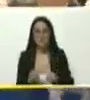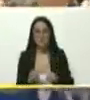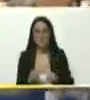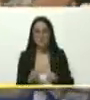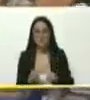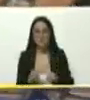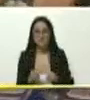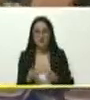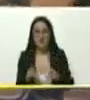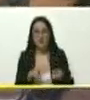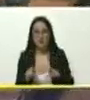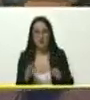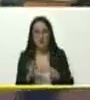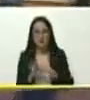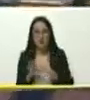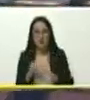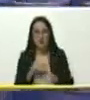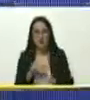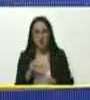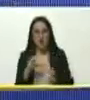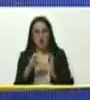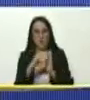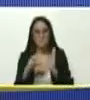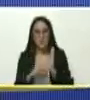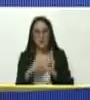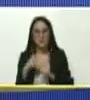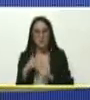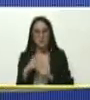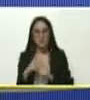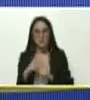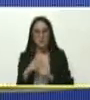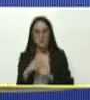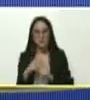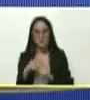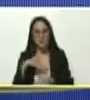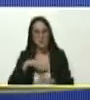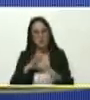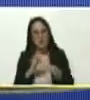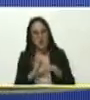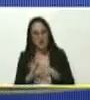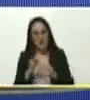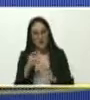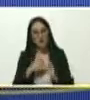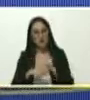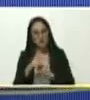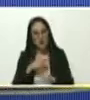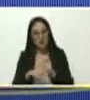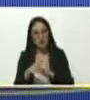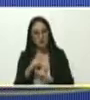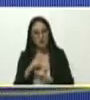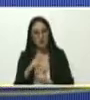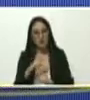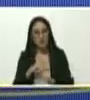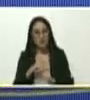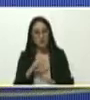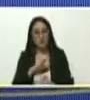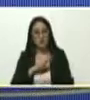en coordinación con la OPEP Plus, nuestros aliados y socios estratégicos de la OPEP